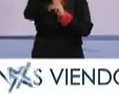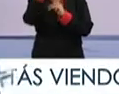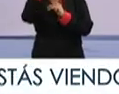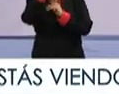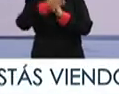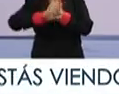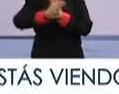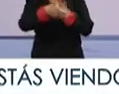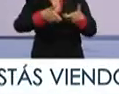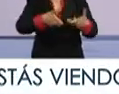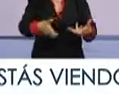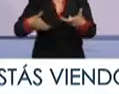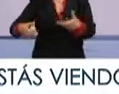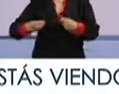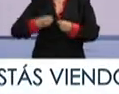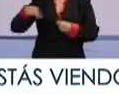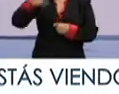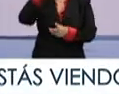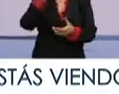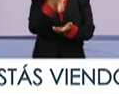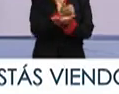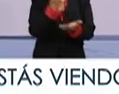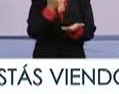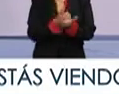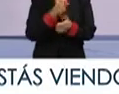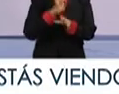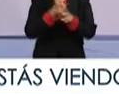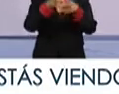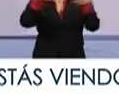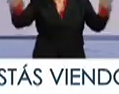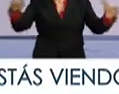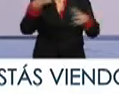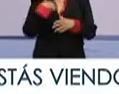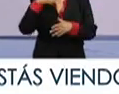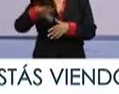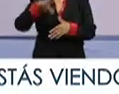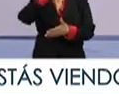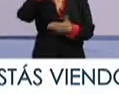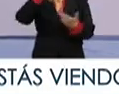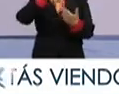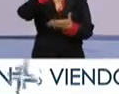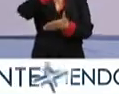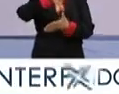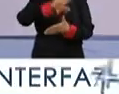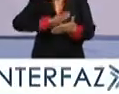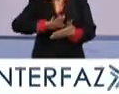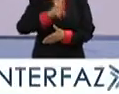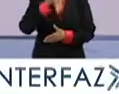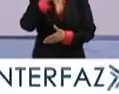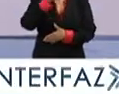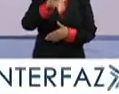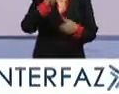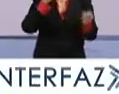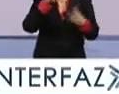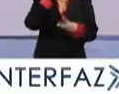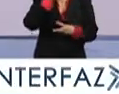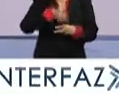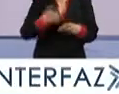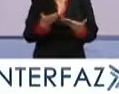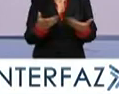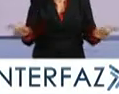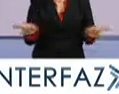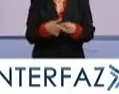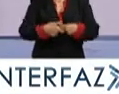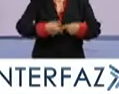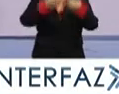cultura callejera que se vive en una de las ciudades más grandes de nuestra región. Y como bien lo dijiste, nos vemos mañana. Vamos a hacer